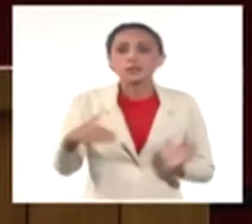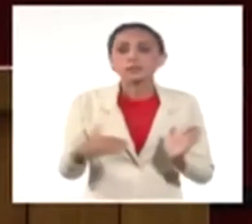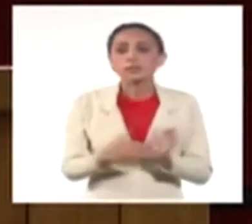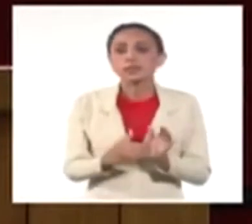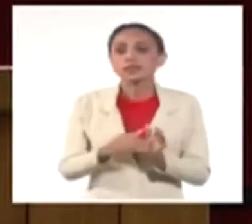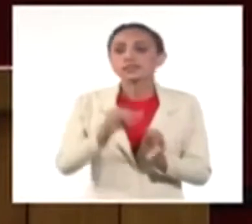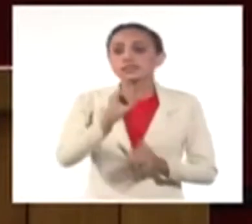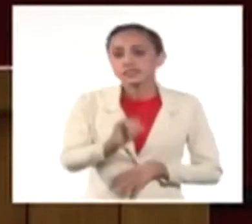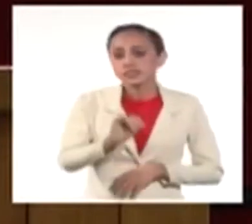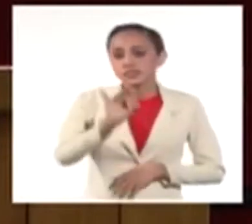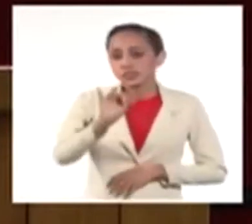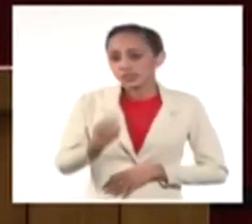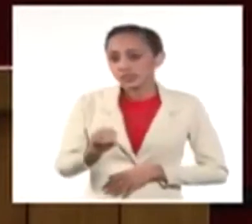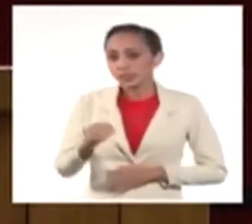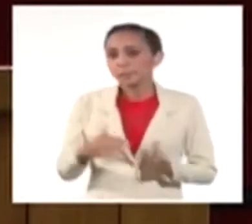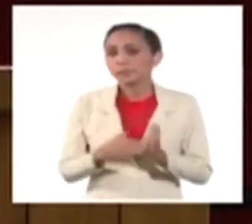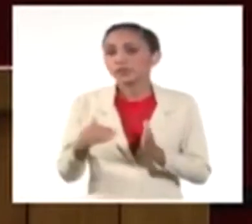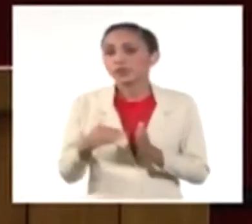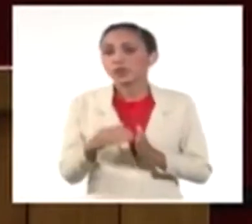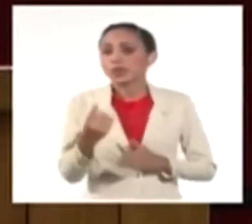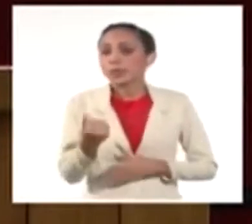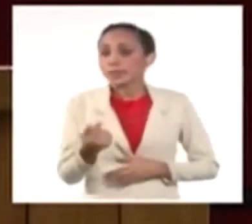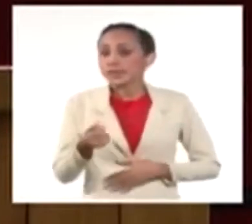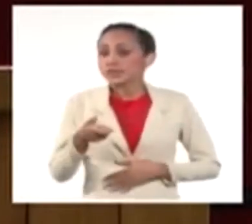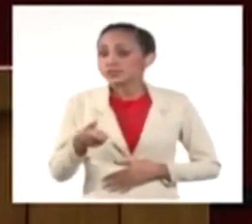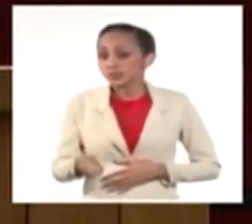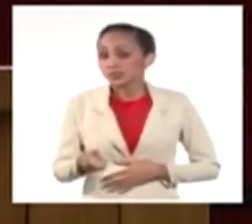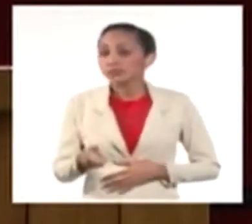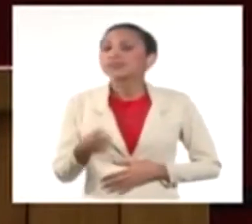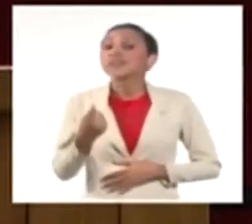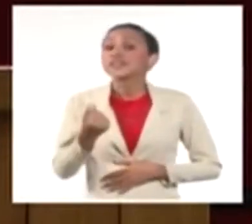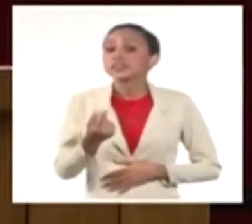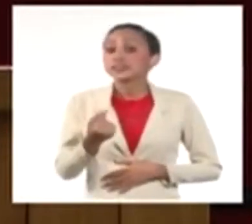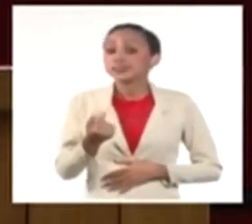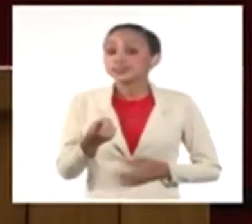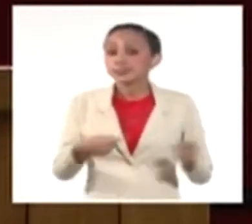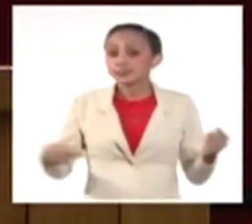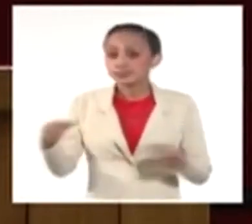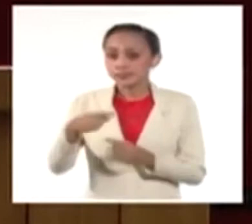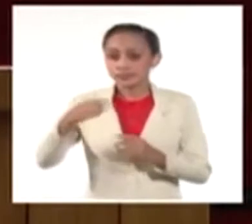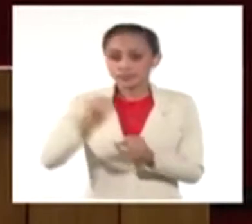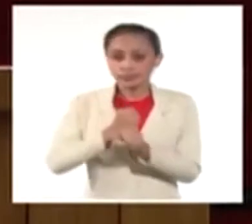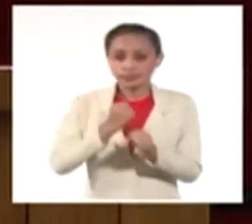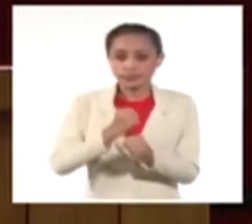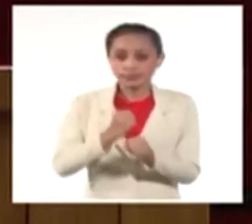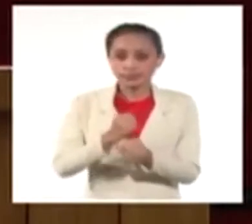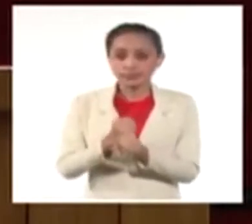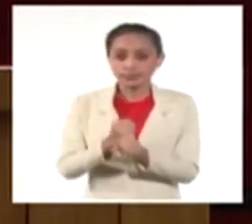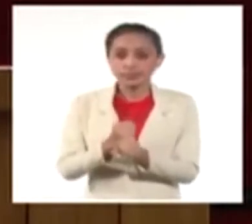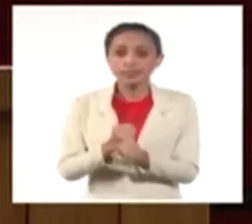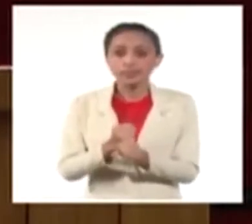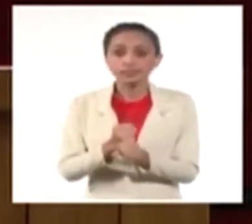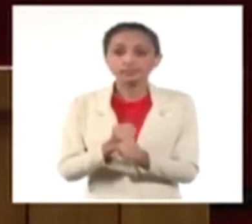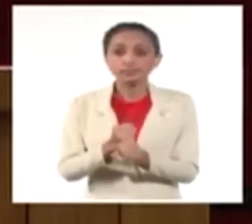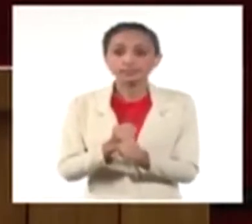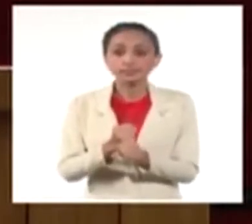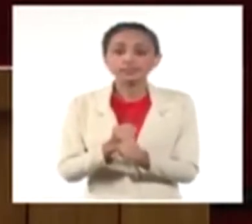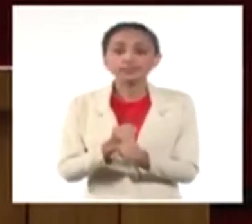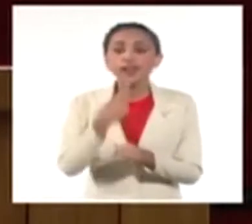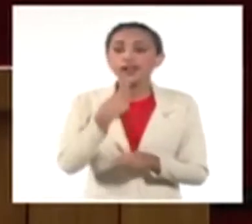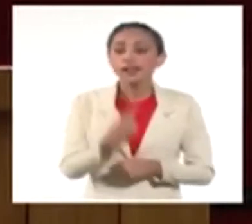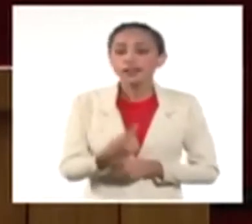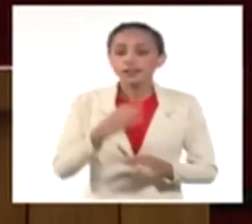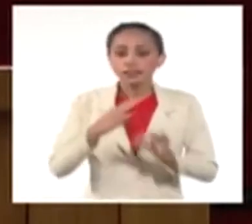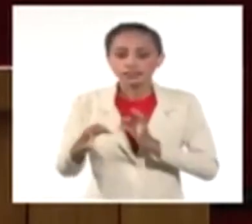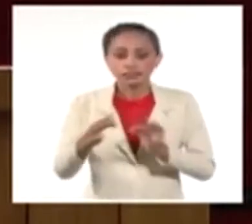6.780 millones de pesos para el financiamiento de las principales actividades que tributan al sostenimiento y preservación